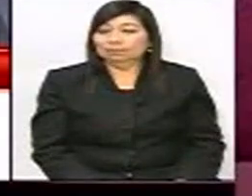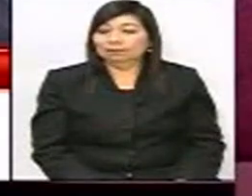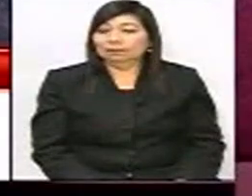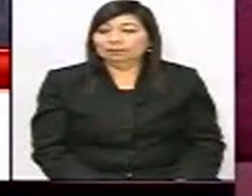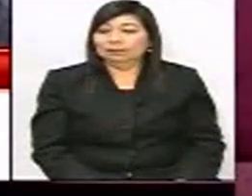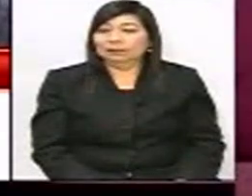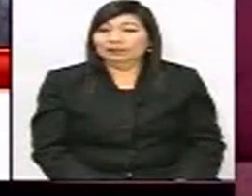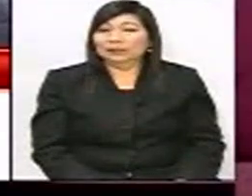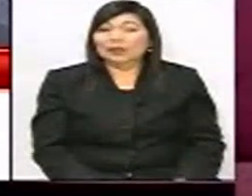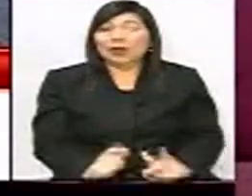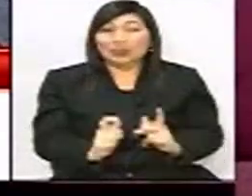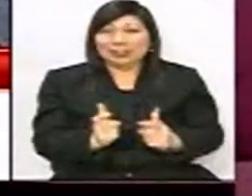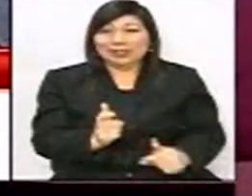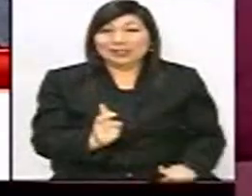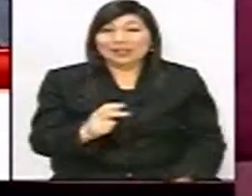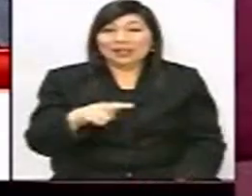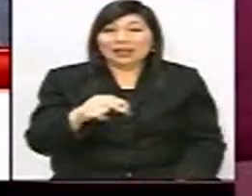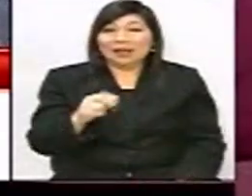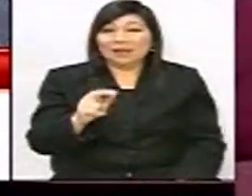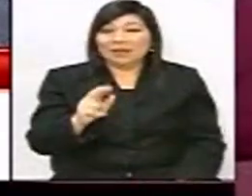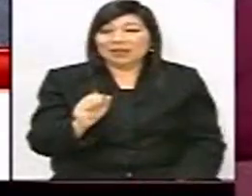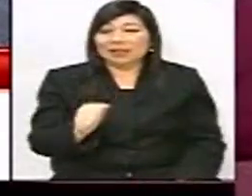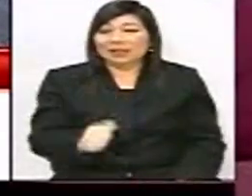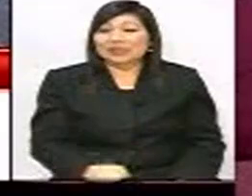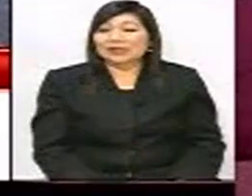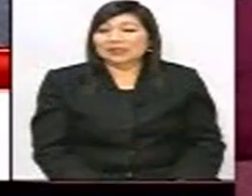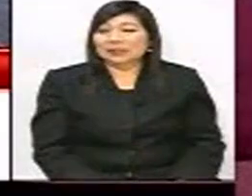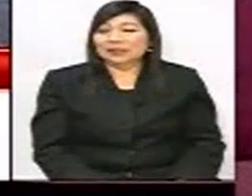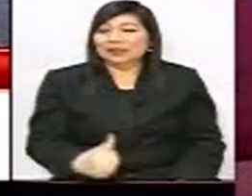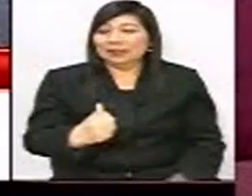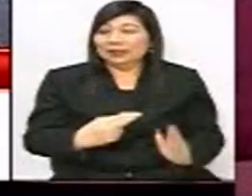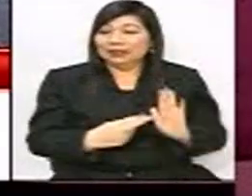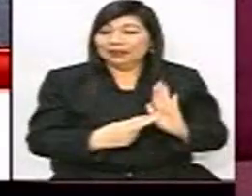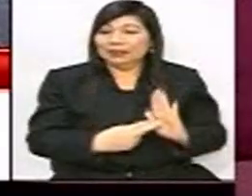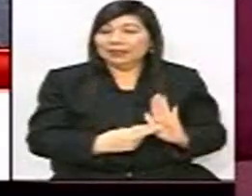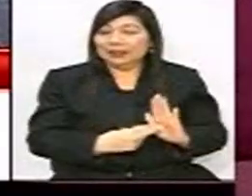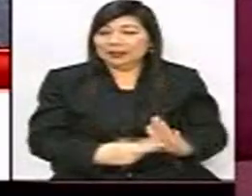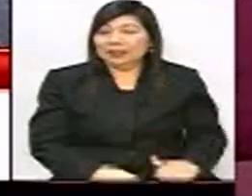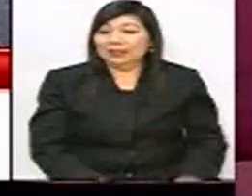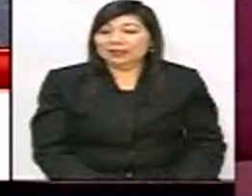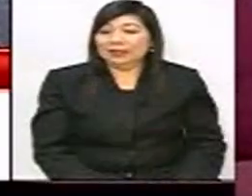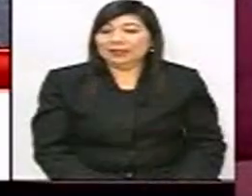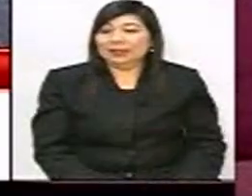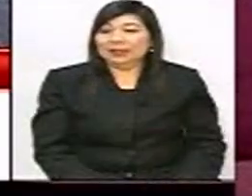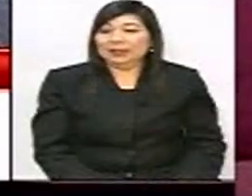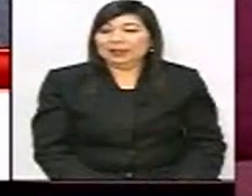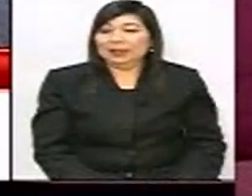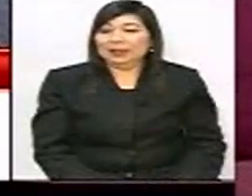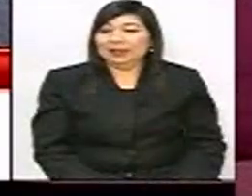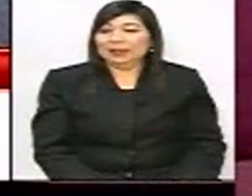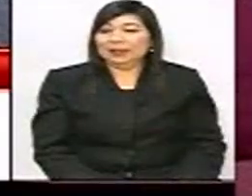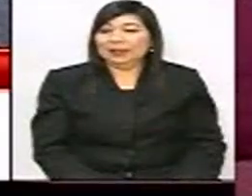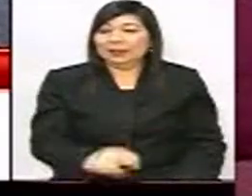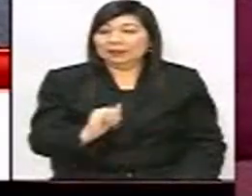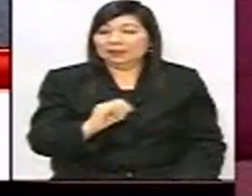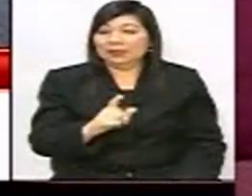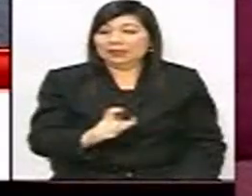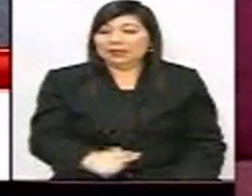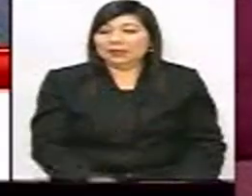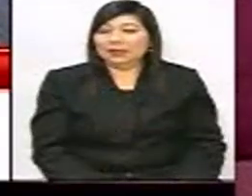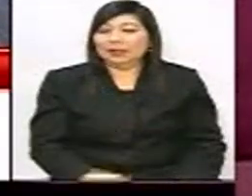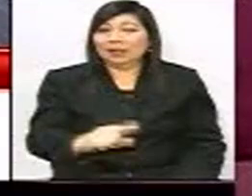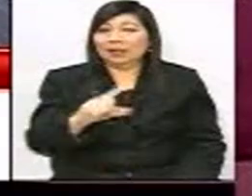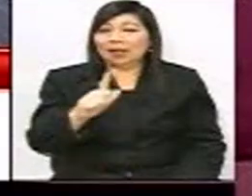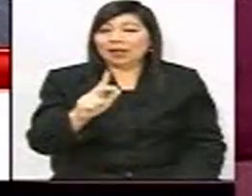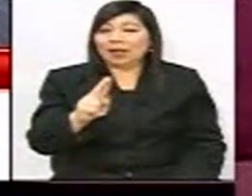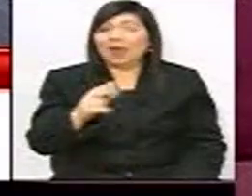Amigo Narváez manifestaba que la señora Villarán, que fue un gobierno desastroso, acá tenemos una representante del ex gobierno de Villarán, la congresista Marisa